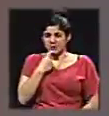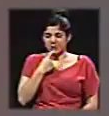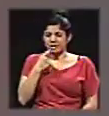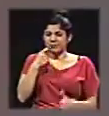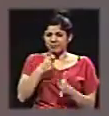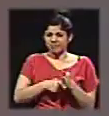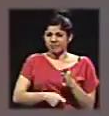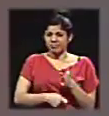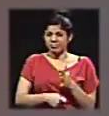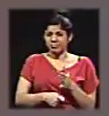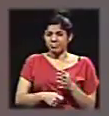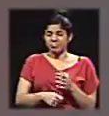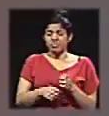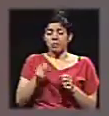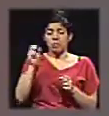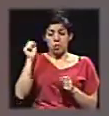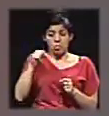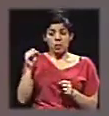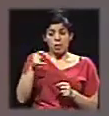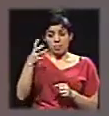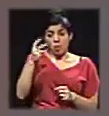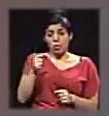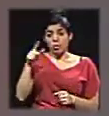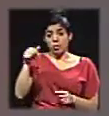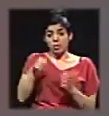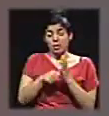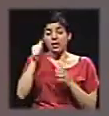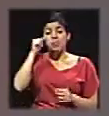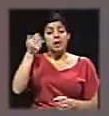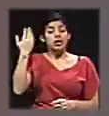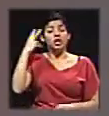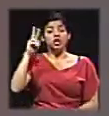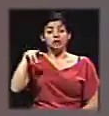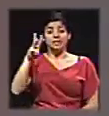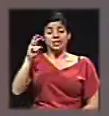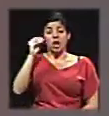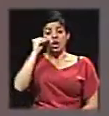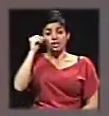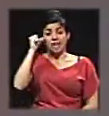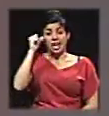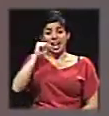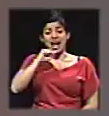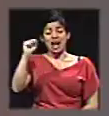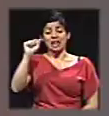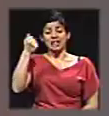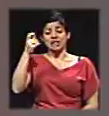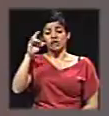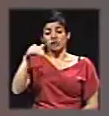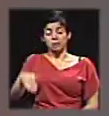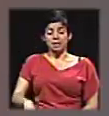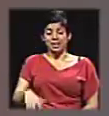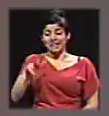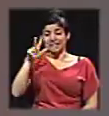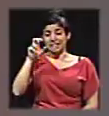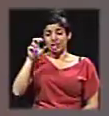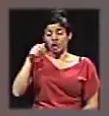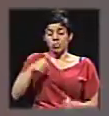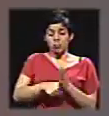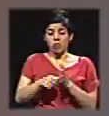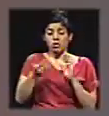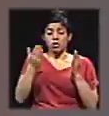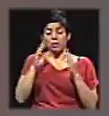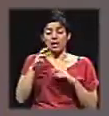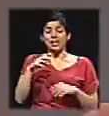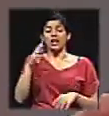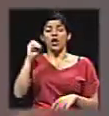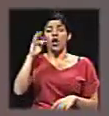reñida, pueden contar. Recordemos que en la elección de 2006 Óscar Arias ganó por 18.300 votos a Otón Solís, o